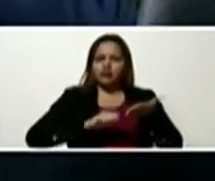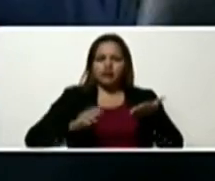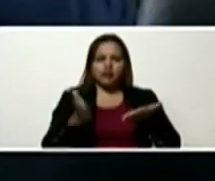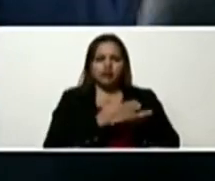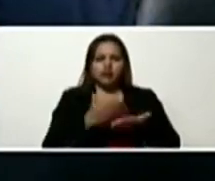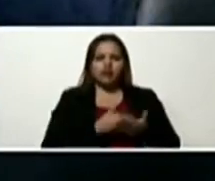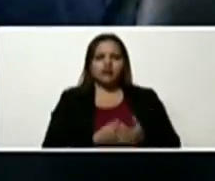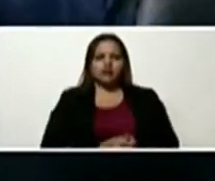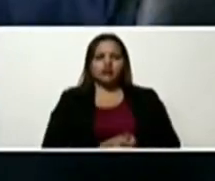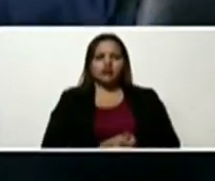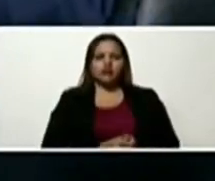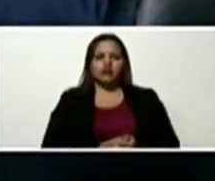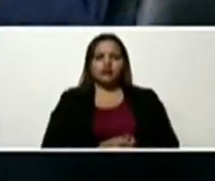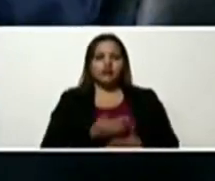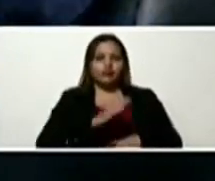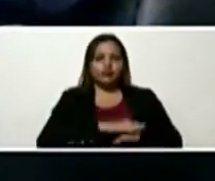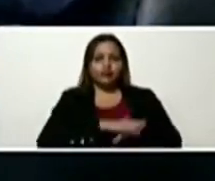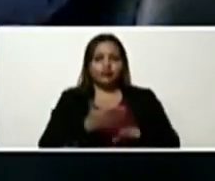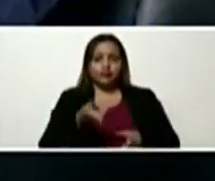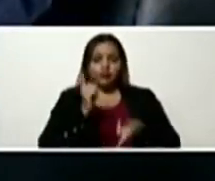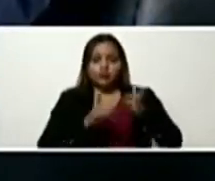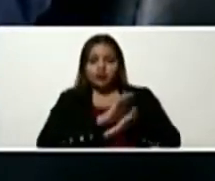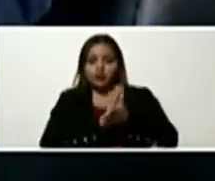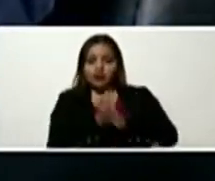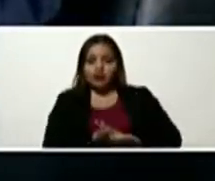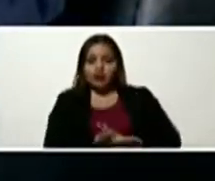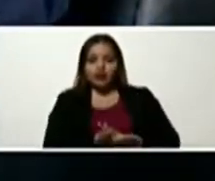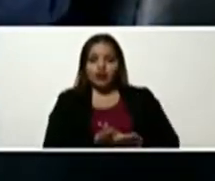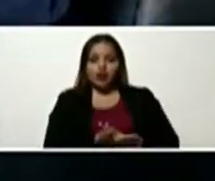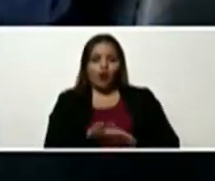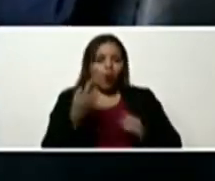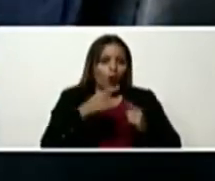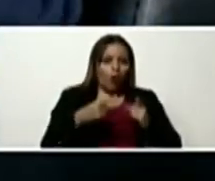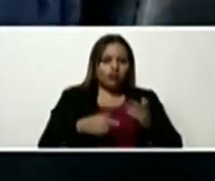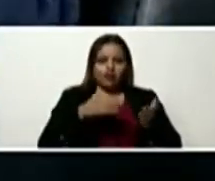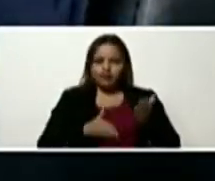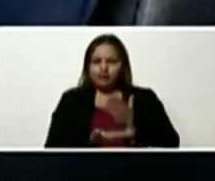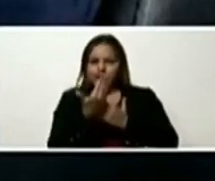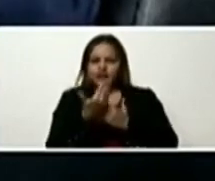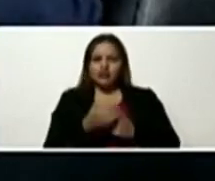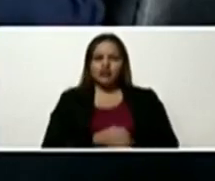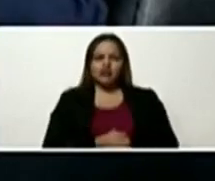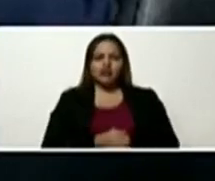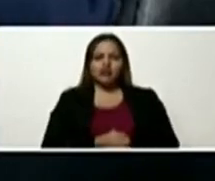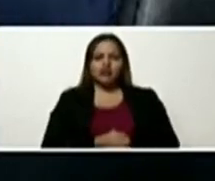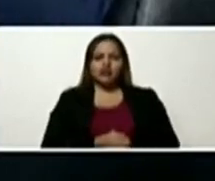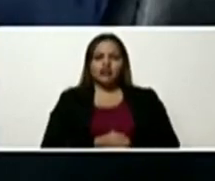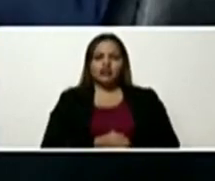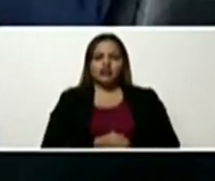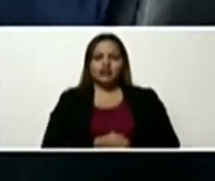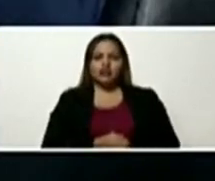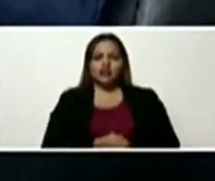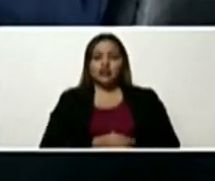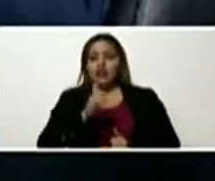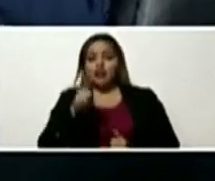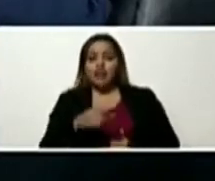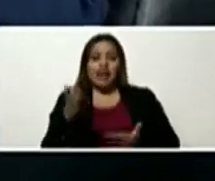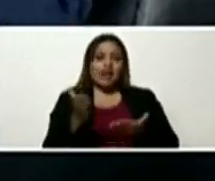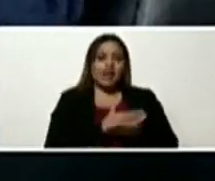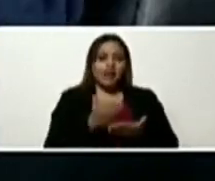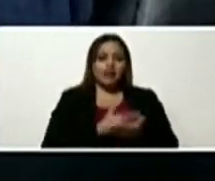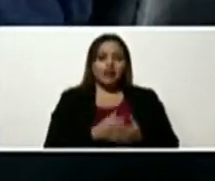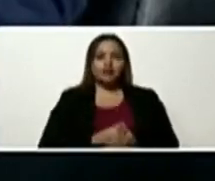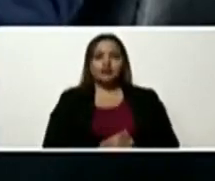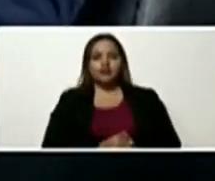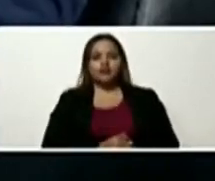porque alguna estaba agotada, otra será reimpresa, y vamos a tener también libros inéditos de